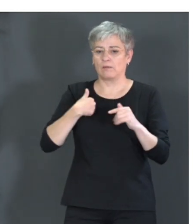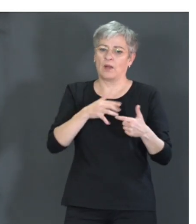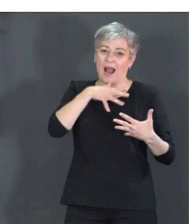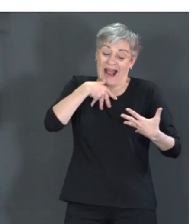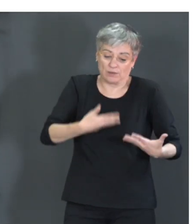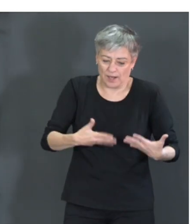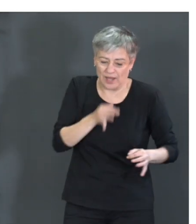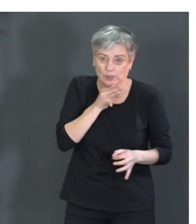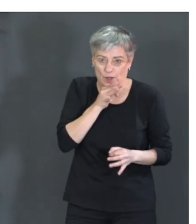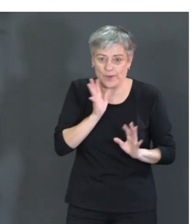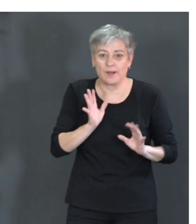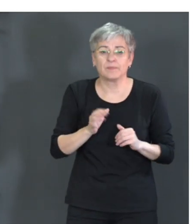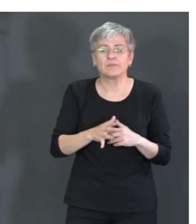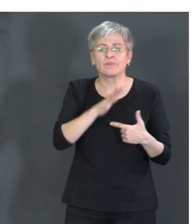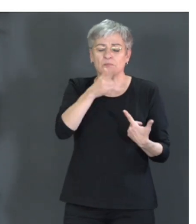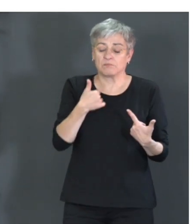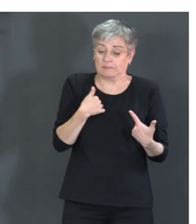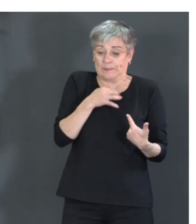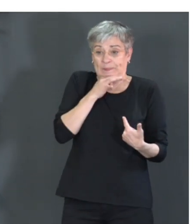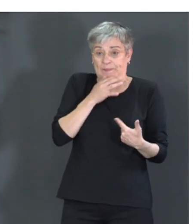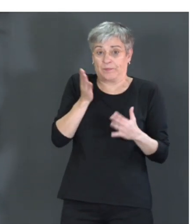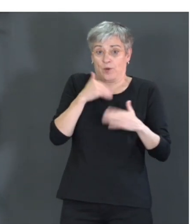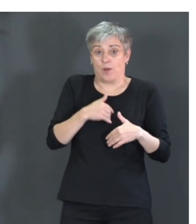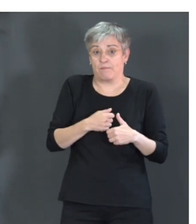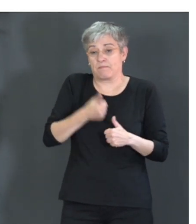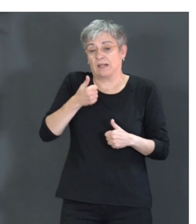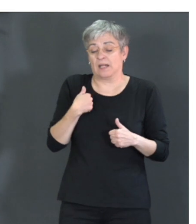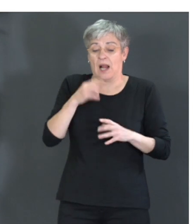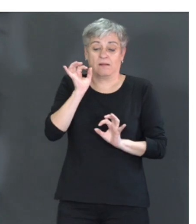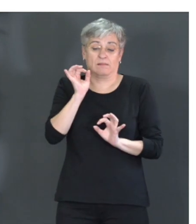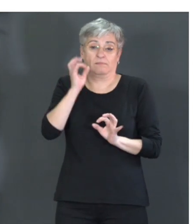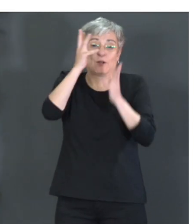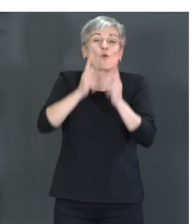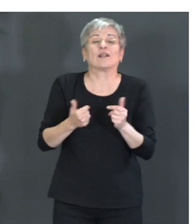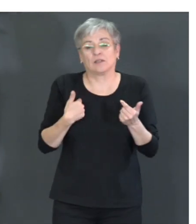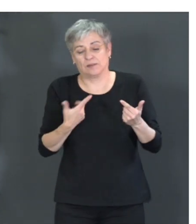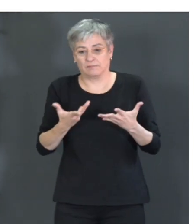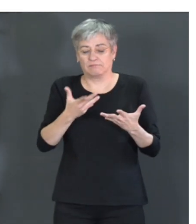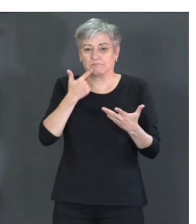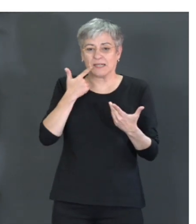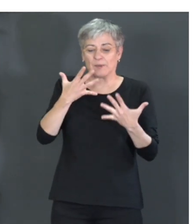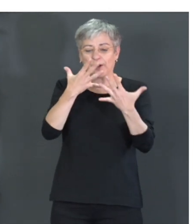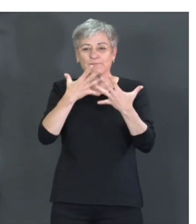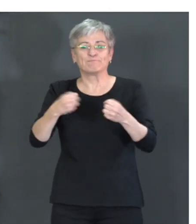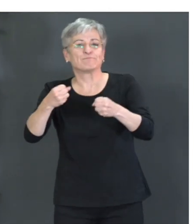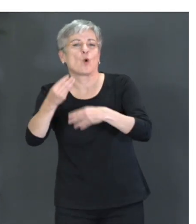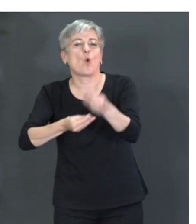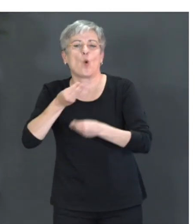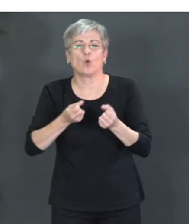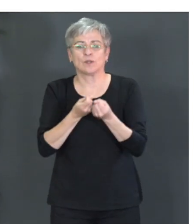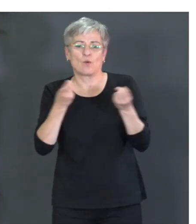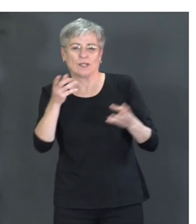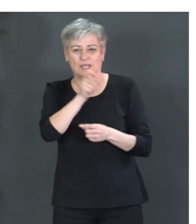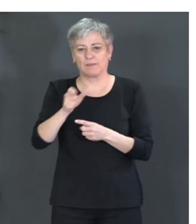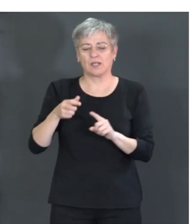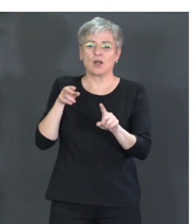¿vale? Porque por ahora no tenemos más, pero bueno, por ahora las cifras que tenemos es eso, un poco sobre la acogida, un poco como referencia para ver